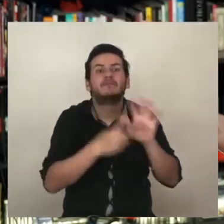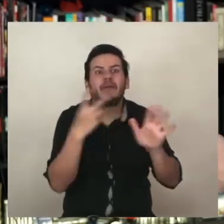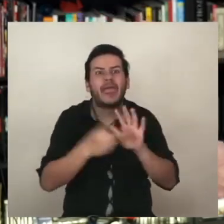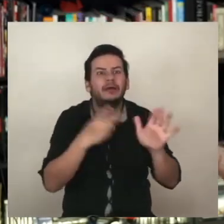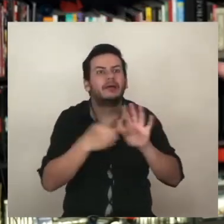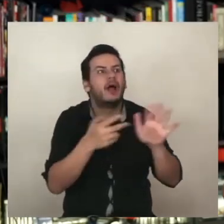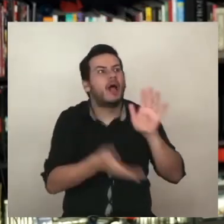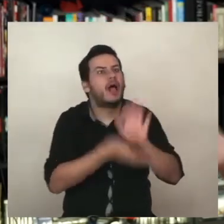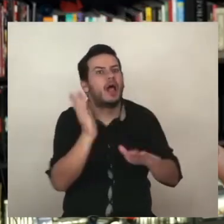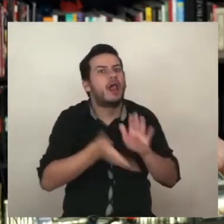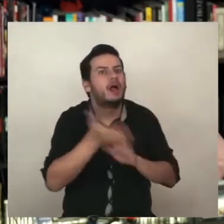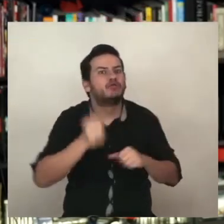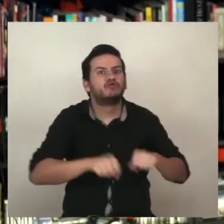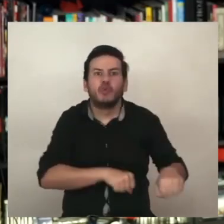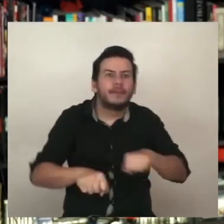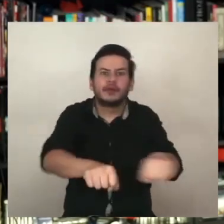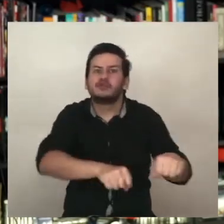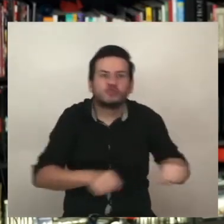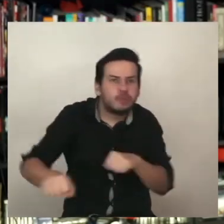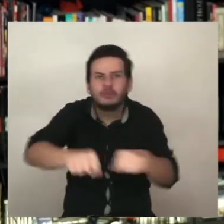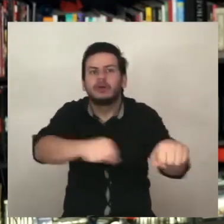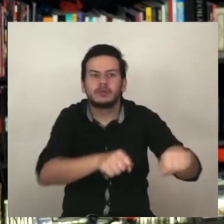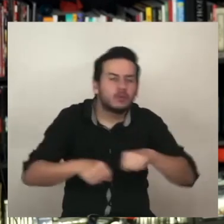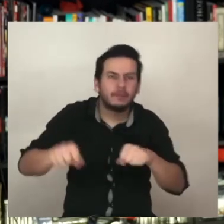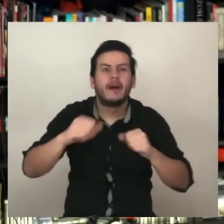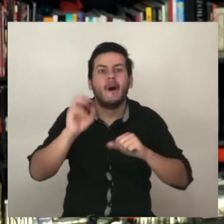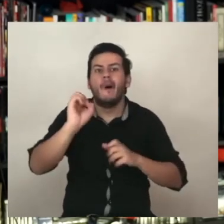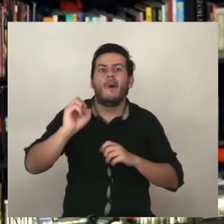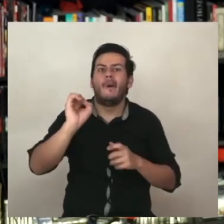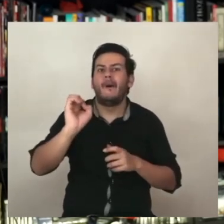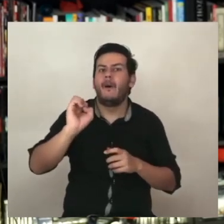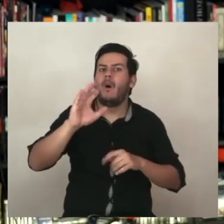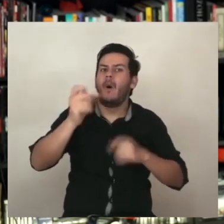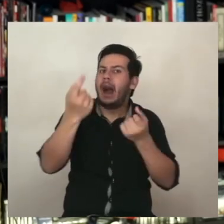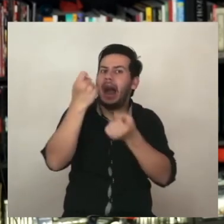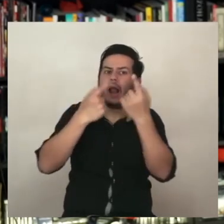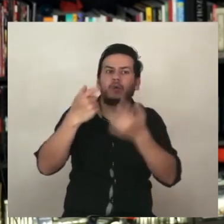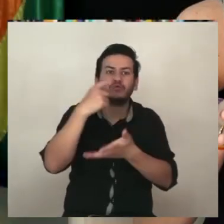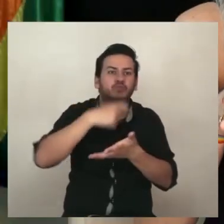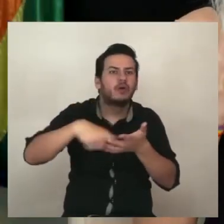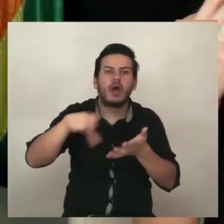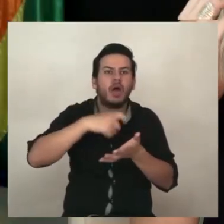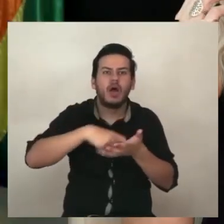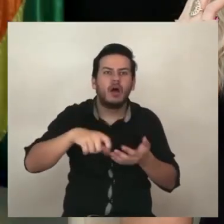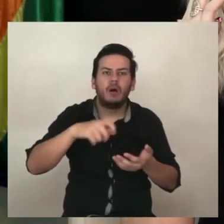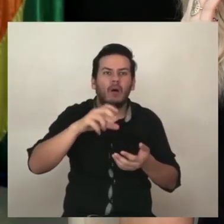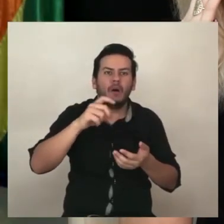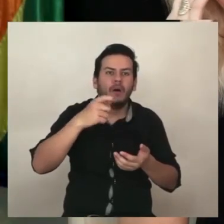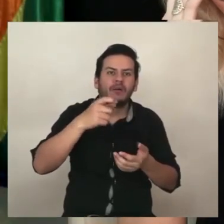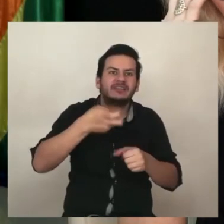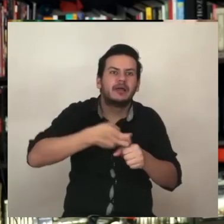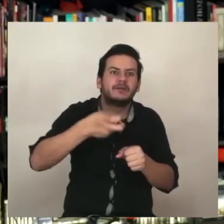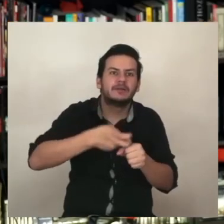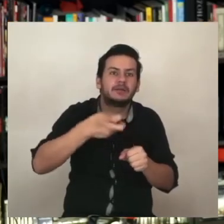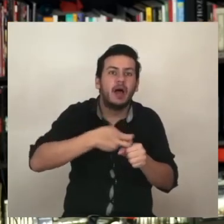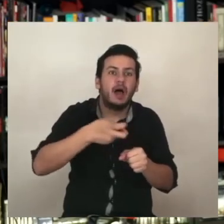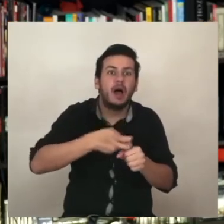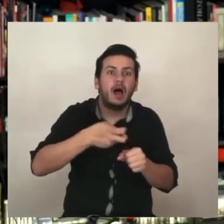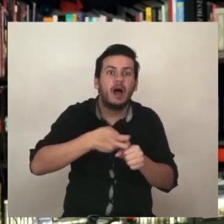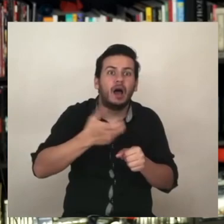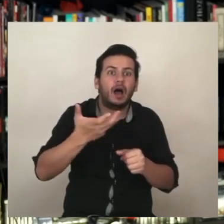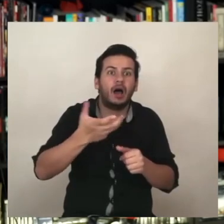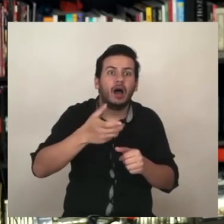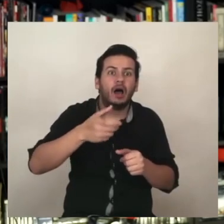para hacer las compras adelantadas del próximo mes de cuarentena. Y luego esta gente que dejó de consumir cerveza Corona. Que más no es